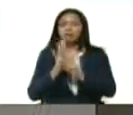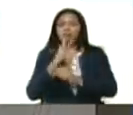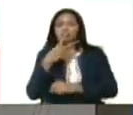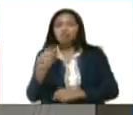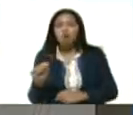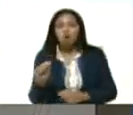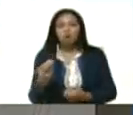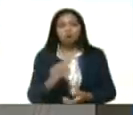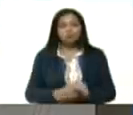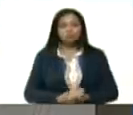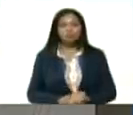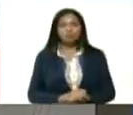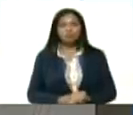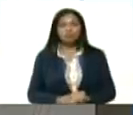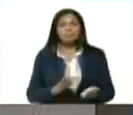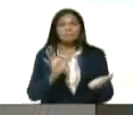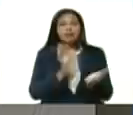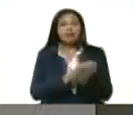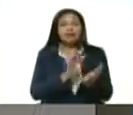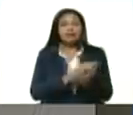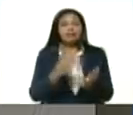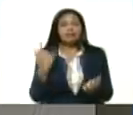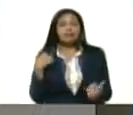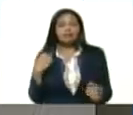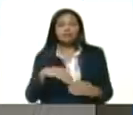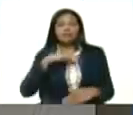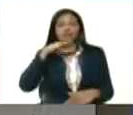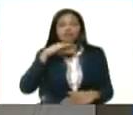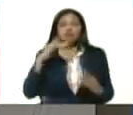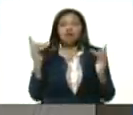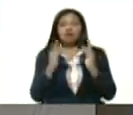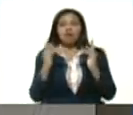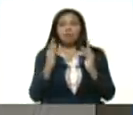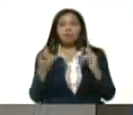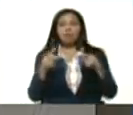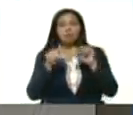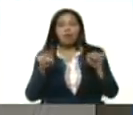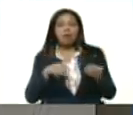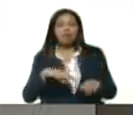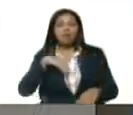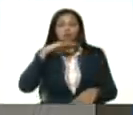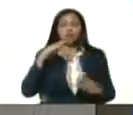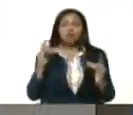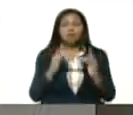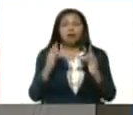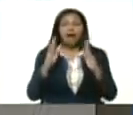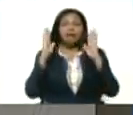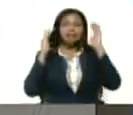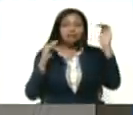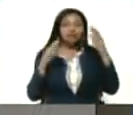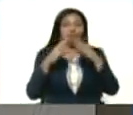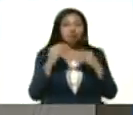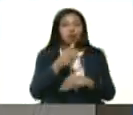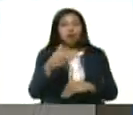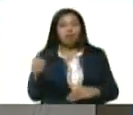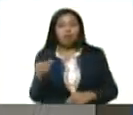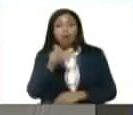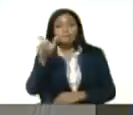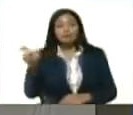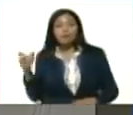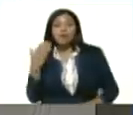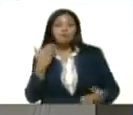COVID-19. Margarita cuenta con suficientes camas para atender todas y todos los pacientes